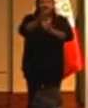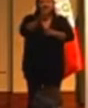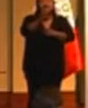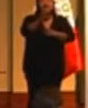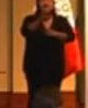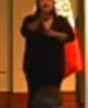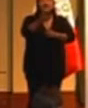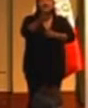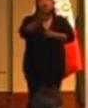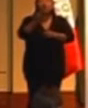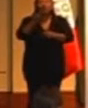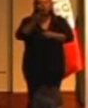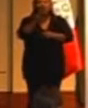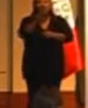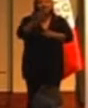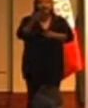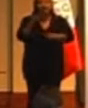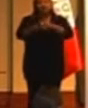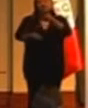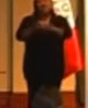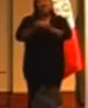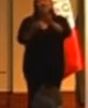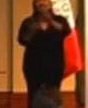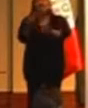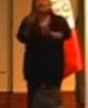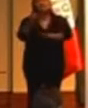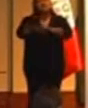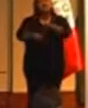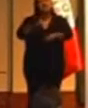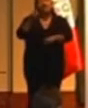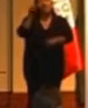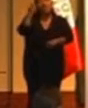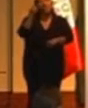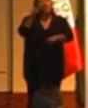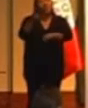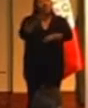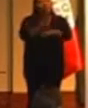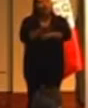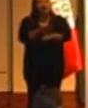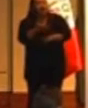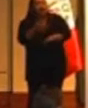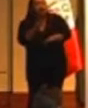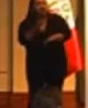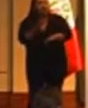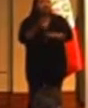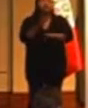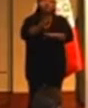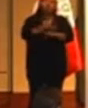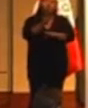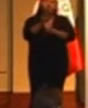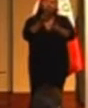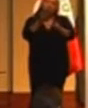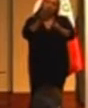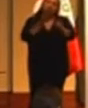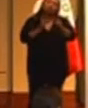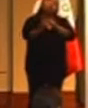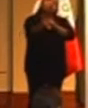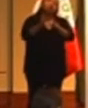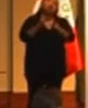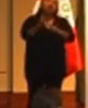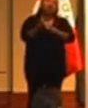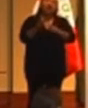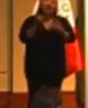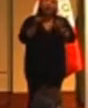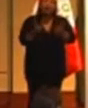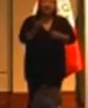ciclovía, pasaban 15 bicicletas por hora, más o menos, en un solo sentido. Hoy pasan